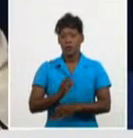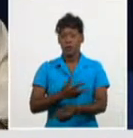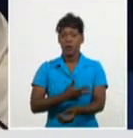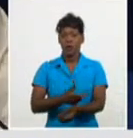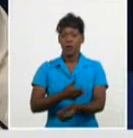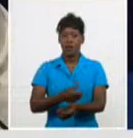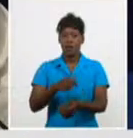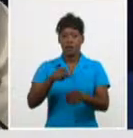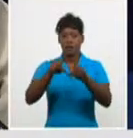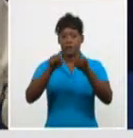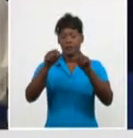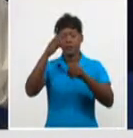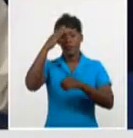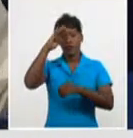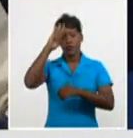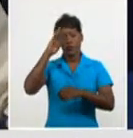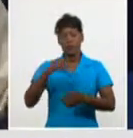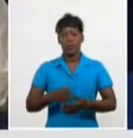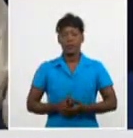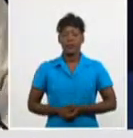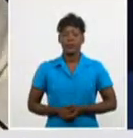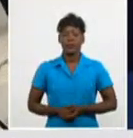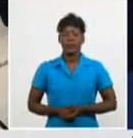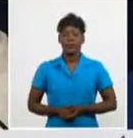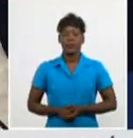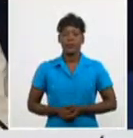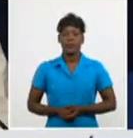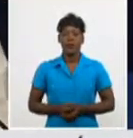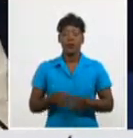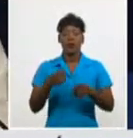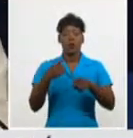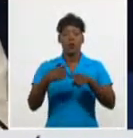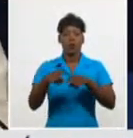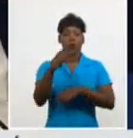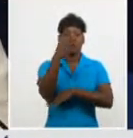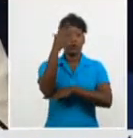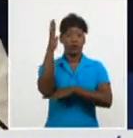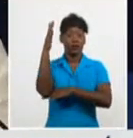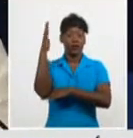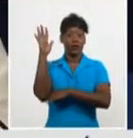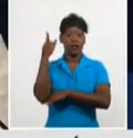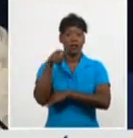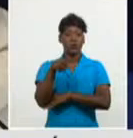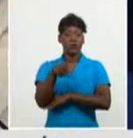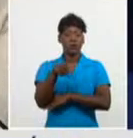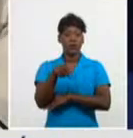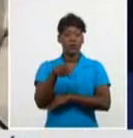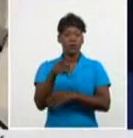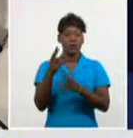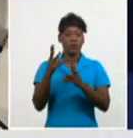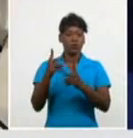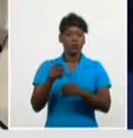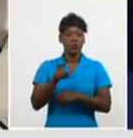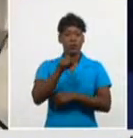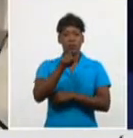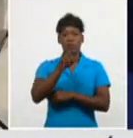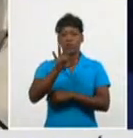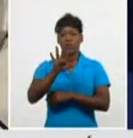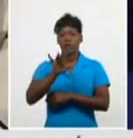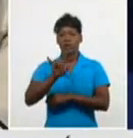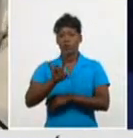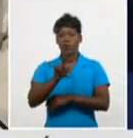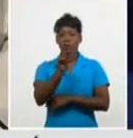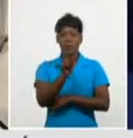en nuestro país. Con fuente de infección en el extranjero, se mantienen las 159 personas que hemos